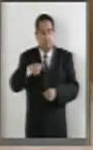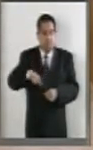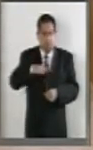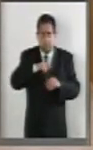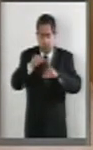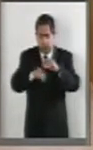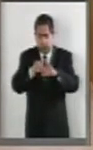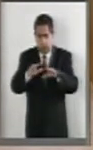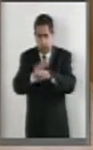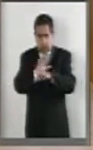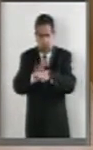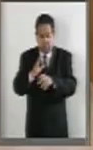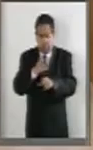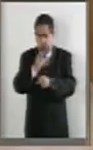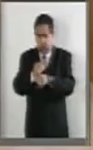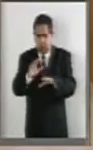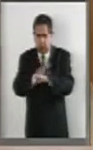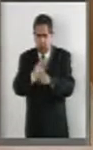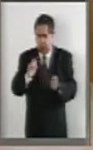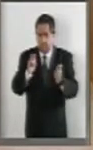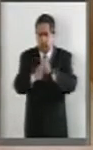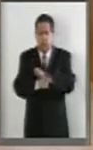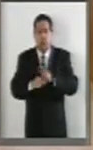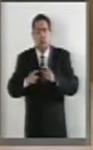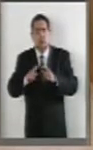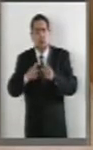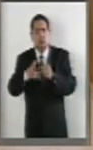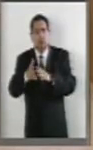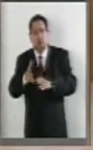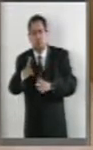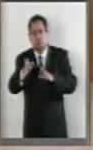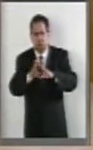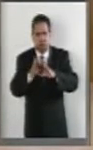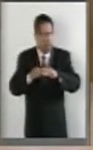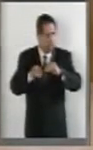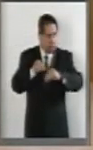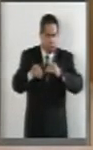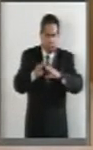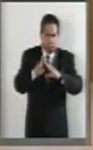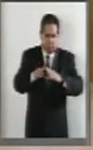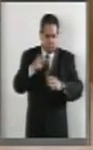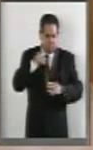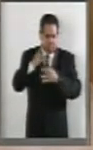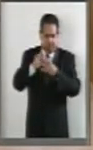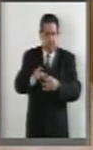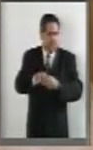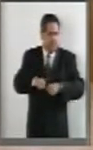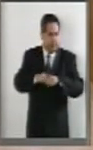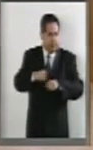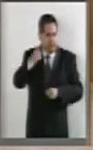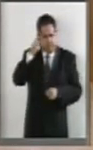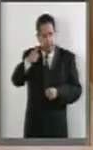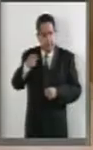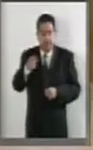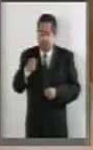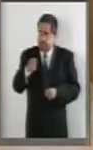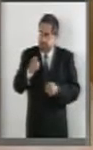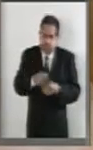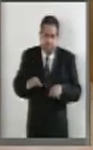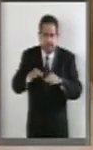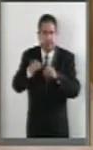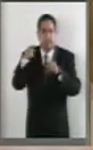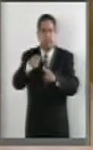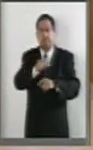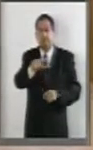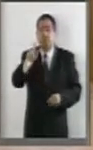reclasificar hacia dónde va a ir la política social, particularmente en